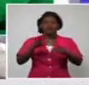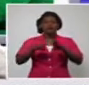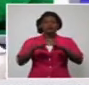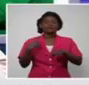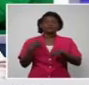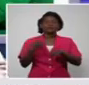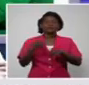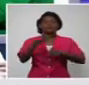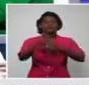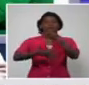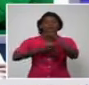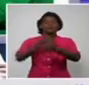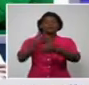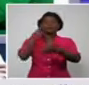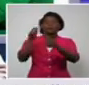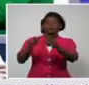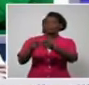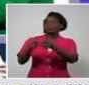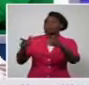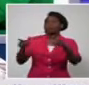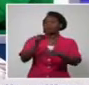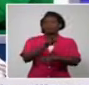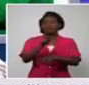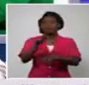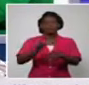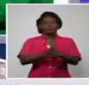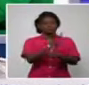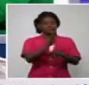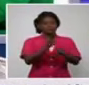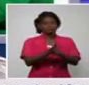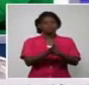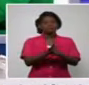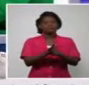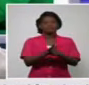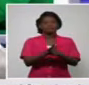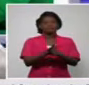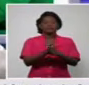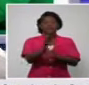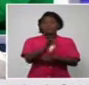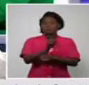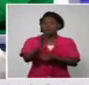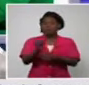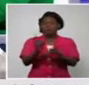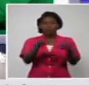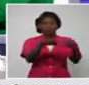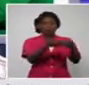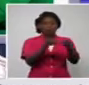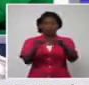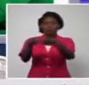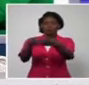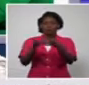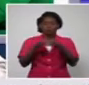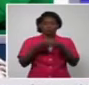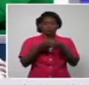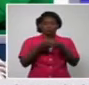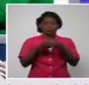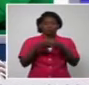de casos y además casos con grupos de población de mucho